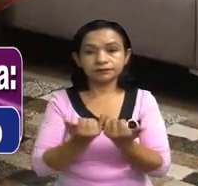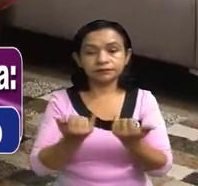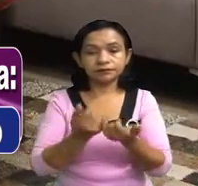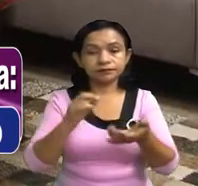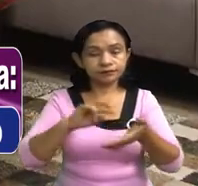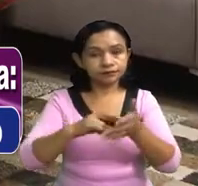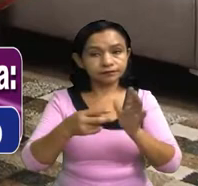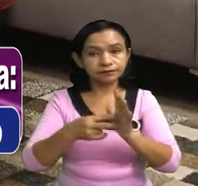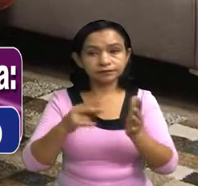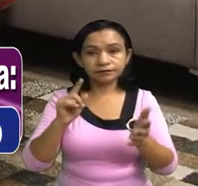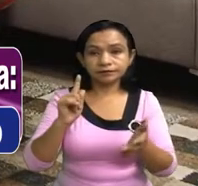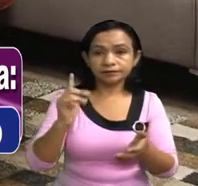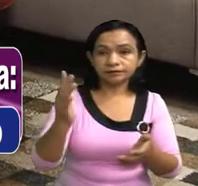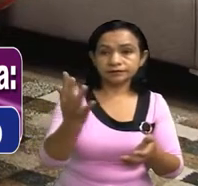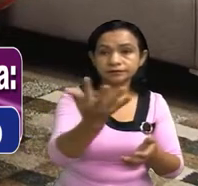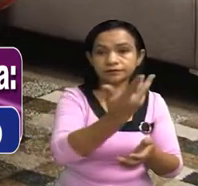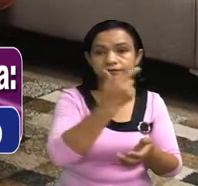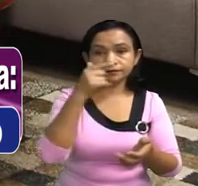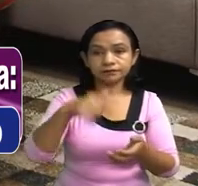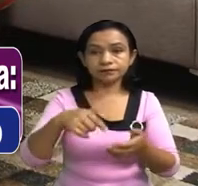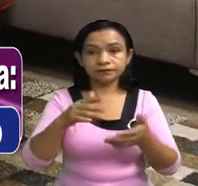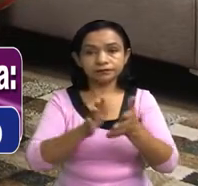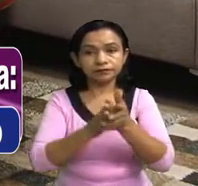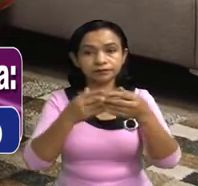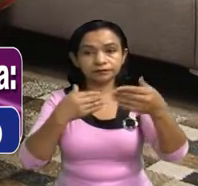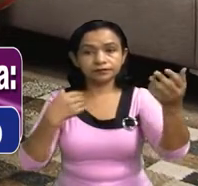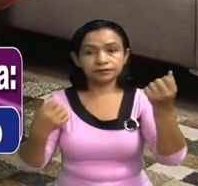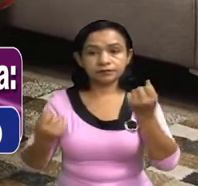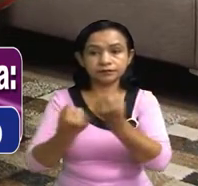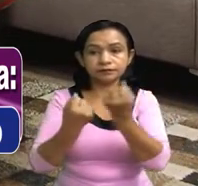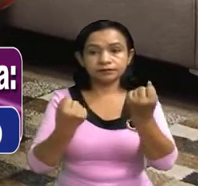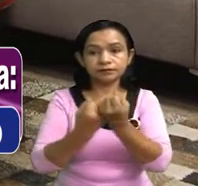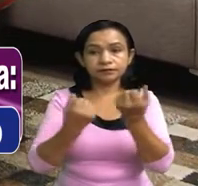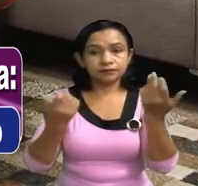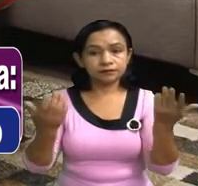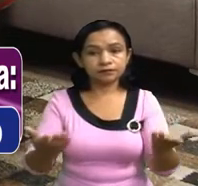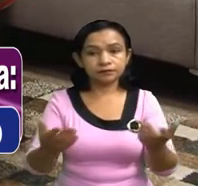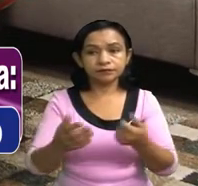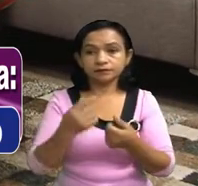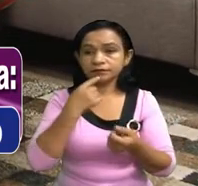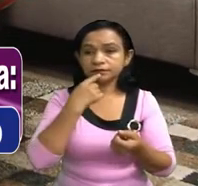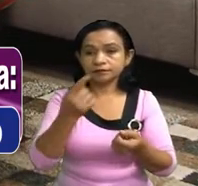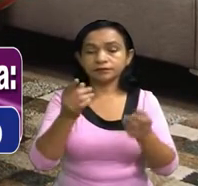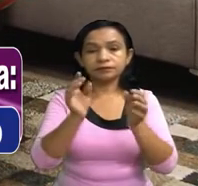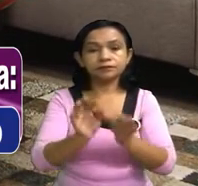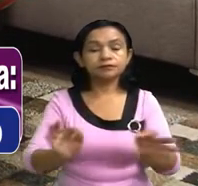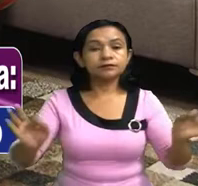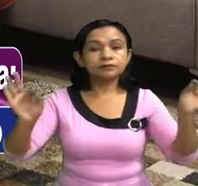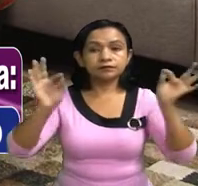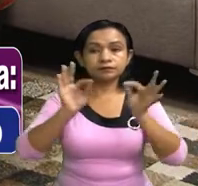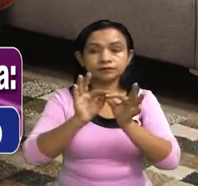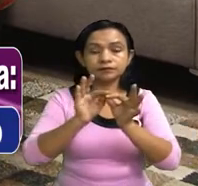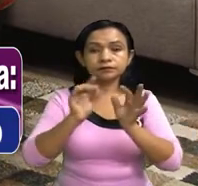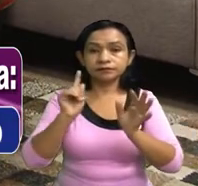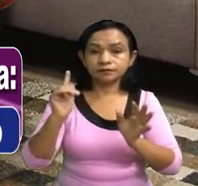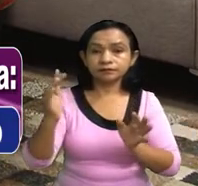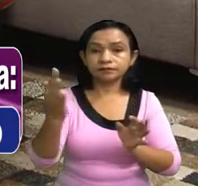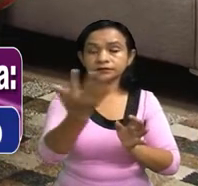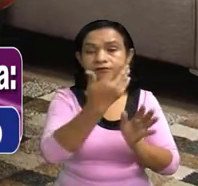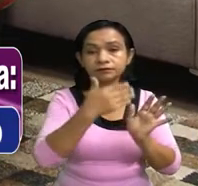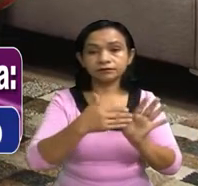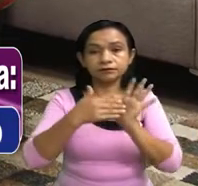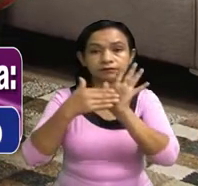que nosotros en este documento lo respaldamos, porque en él se dice algo muy concreto, que nosotros